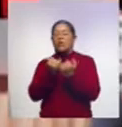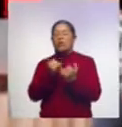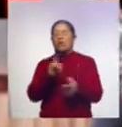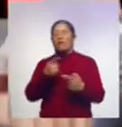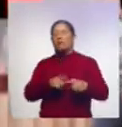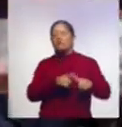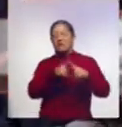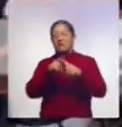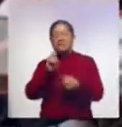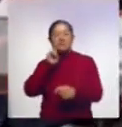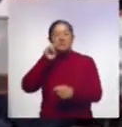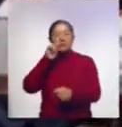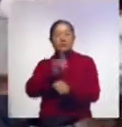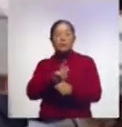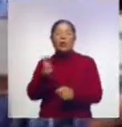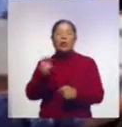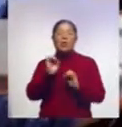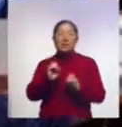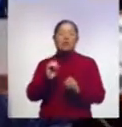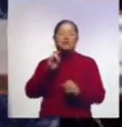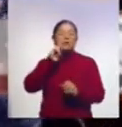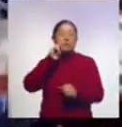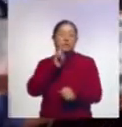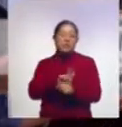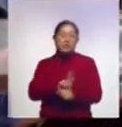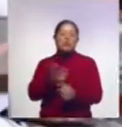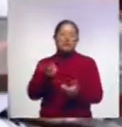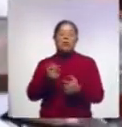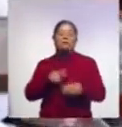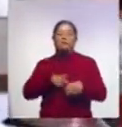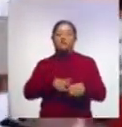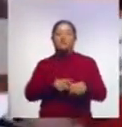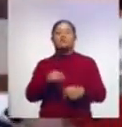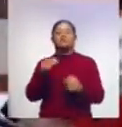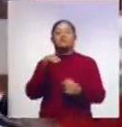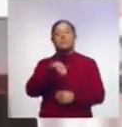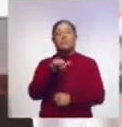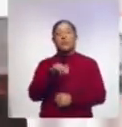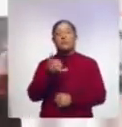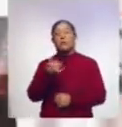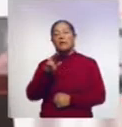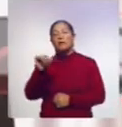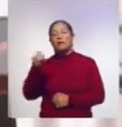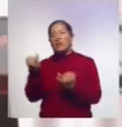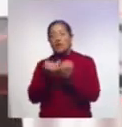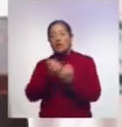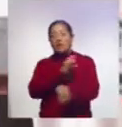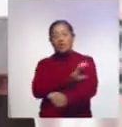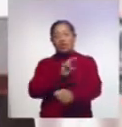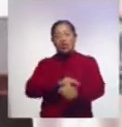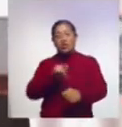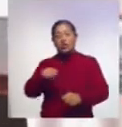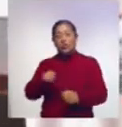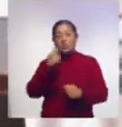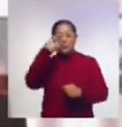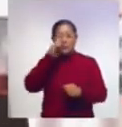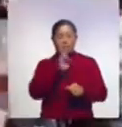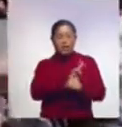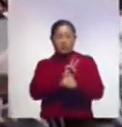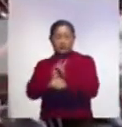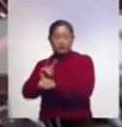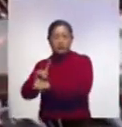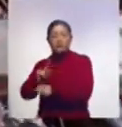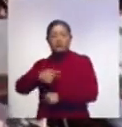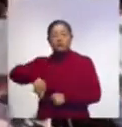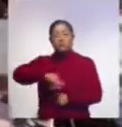y desarrollo sustentable. En el evento también estuvo presente Mayra Peralta Hernández, coordinadora estatal de medidas para adolescentes en representación del